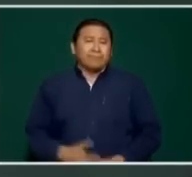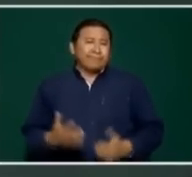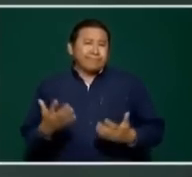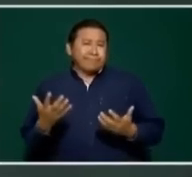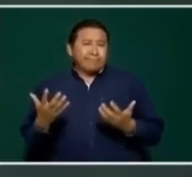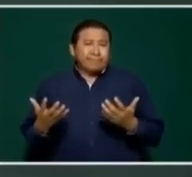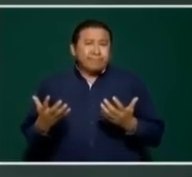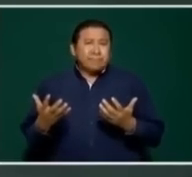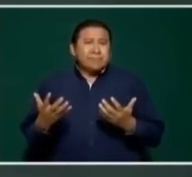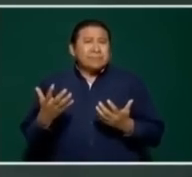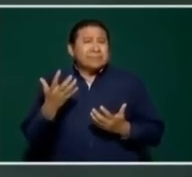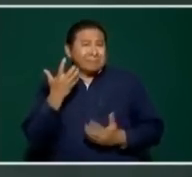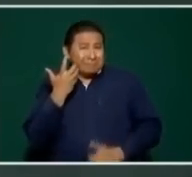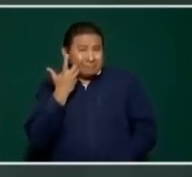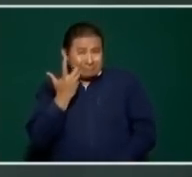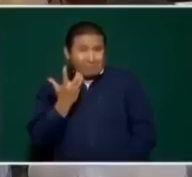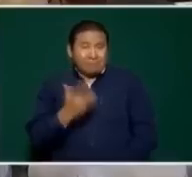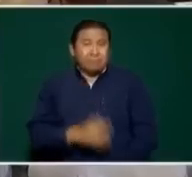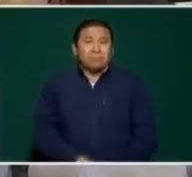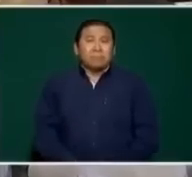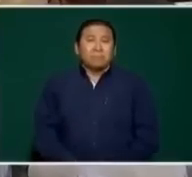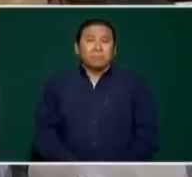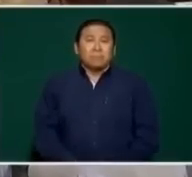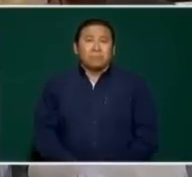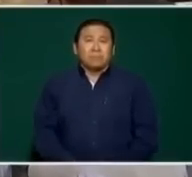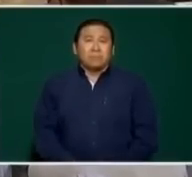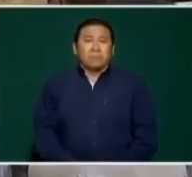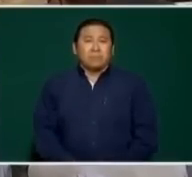porque lo que buscaban